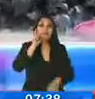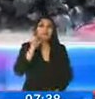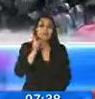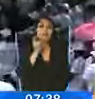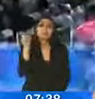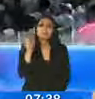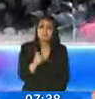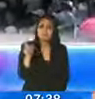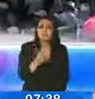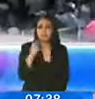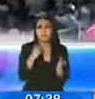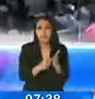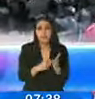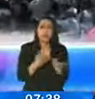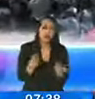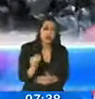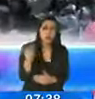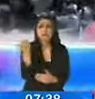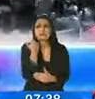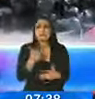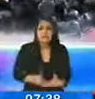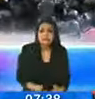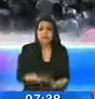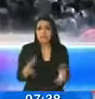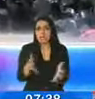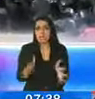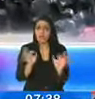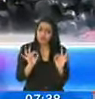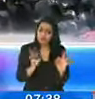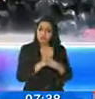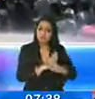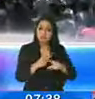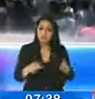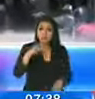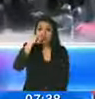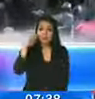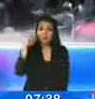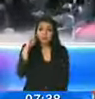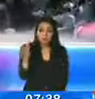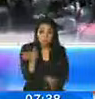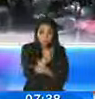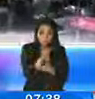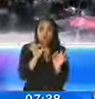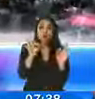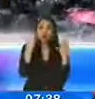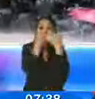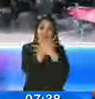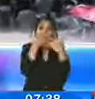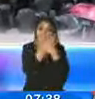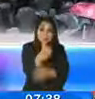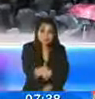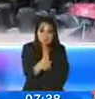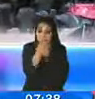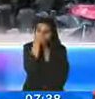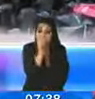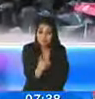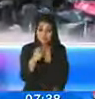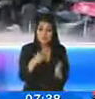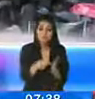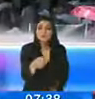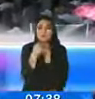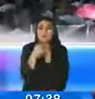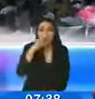evitar embarazos precoces, por supuesto, pero no puede confundirse a un niño o dejarse una indefinición al niño, porque el momento que se le diga a un